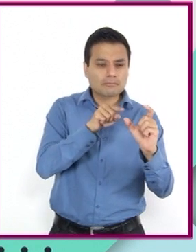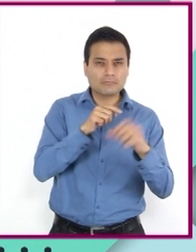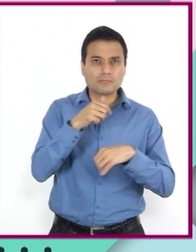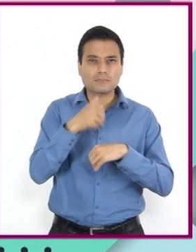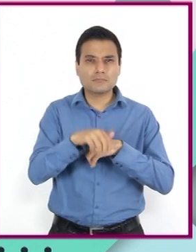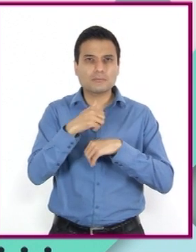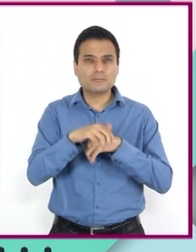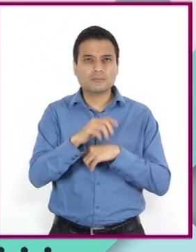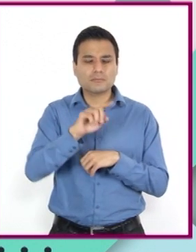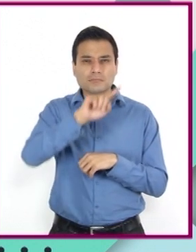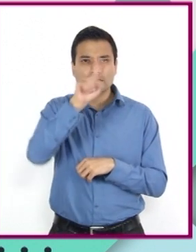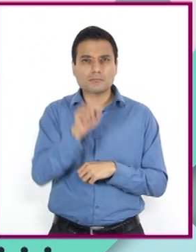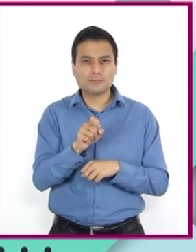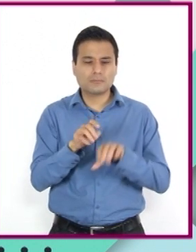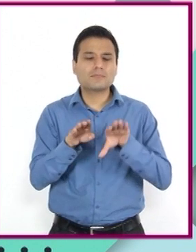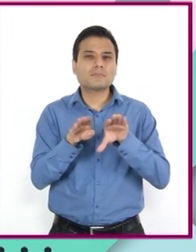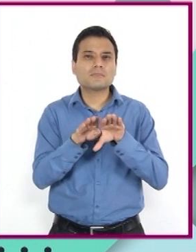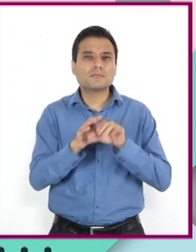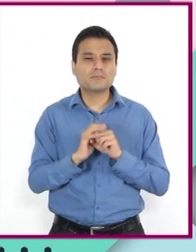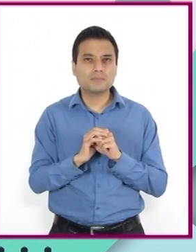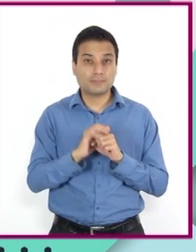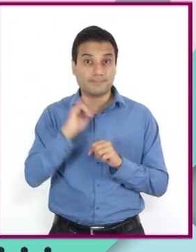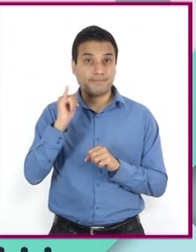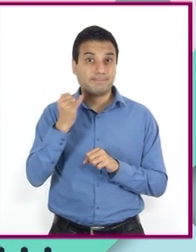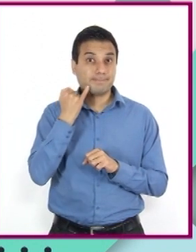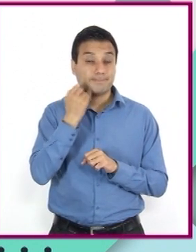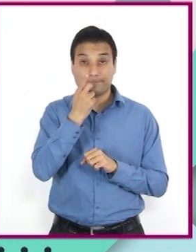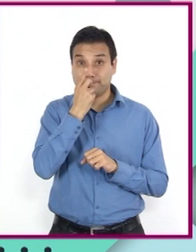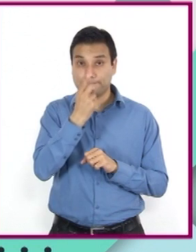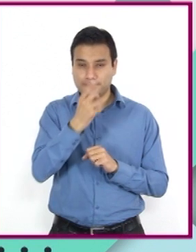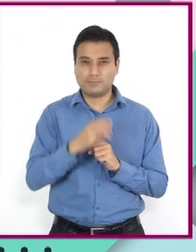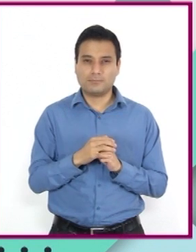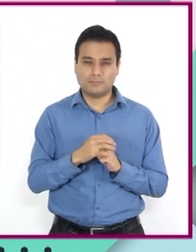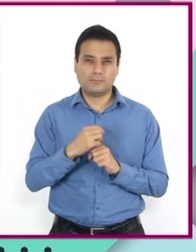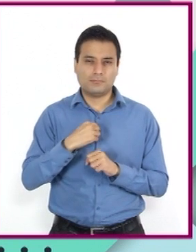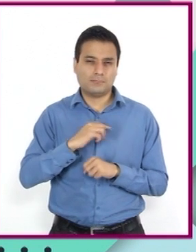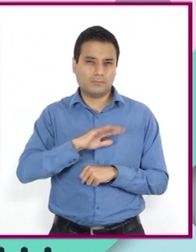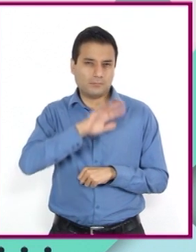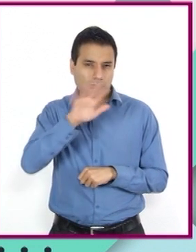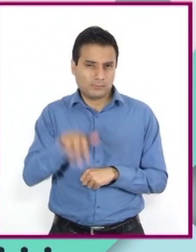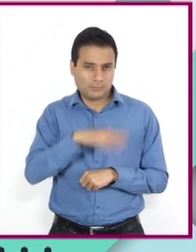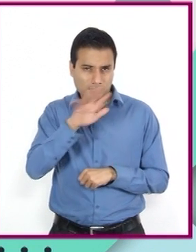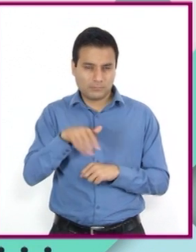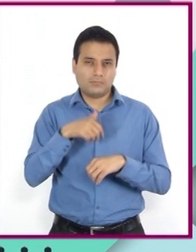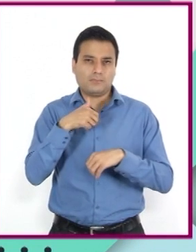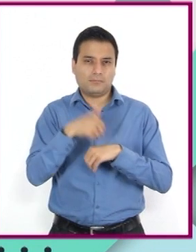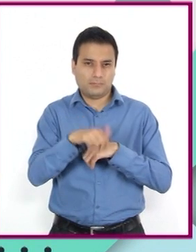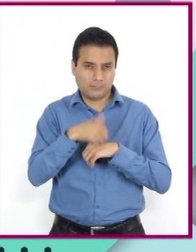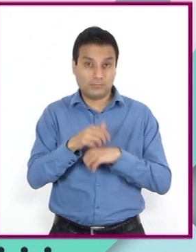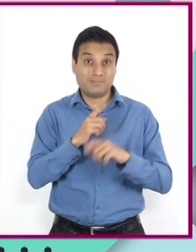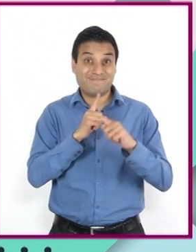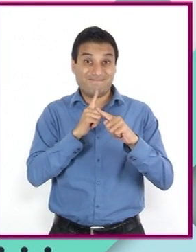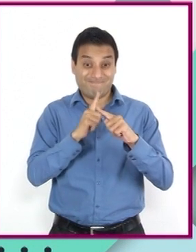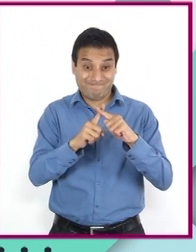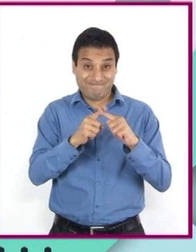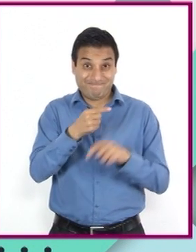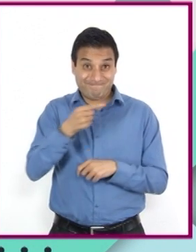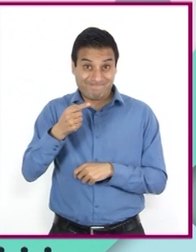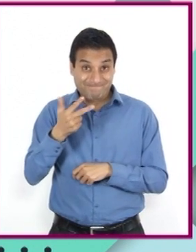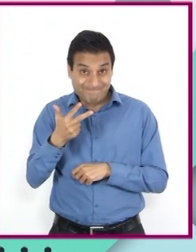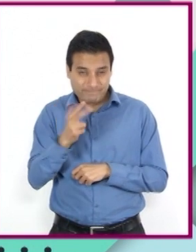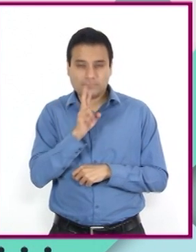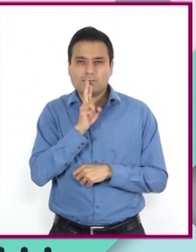desconocido? Giancarlo respondió: busco un número que multiplicado por 8 negativo me dé como